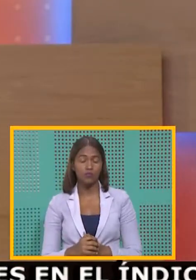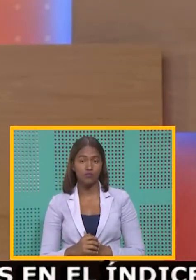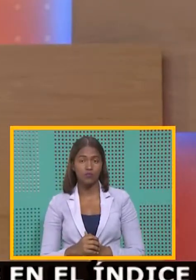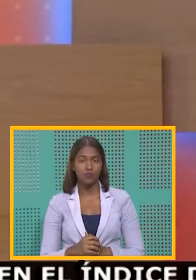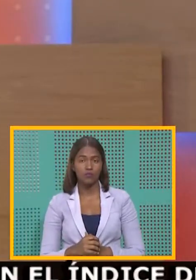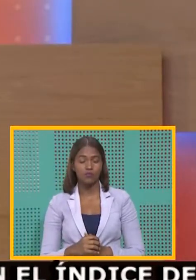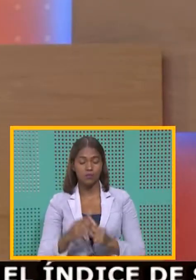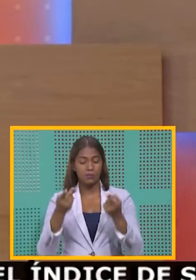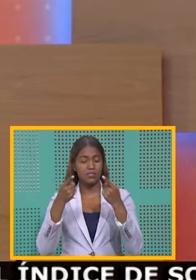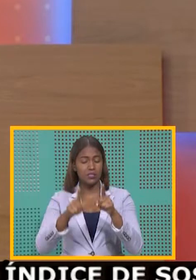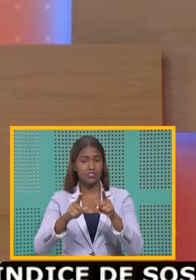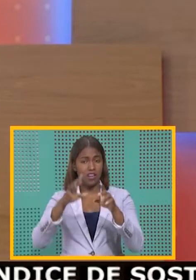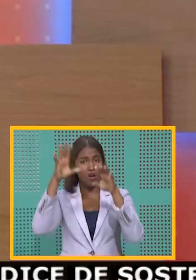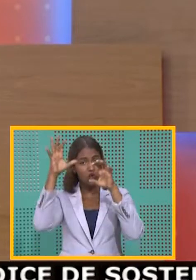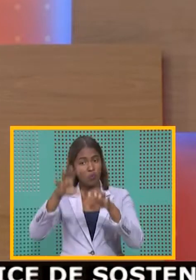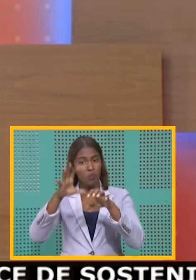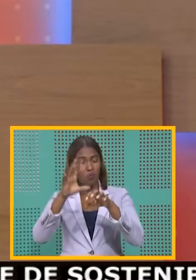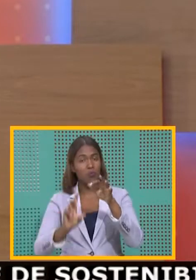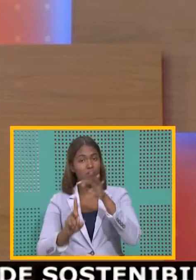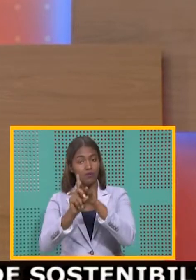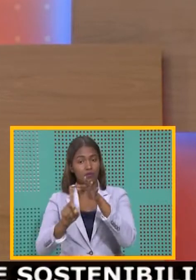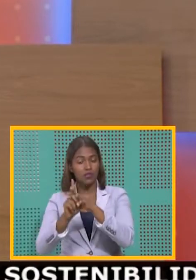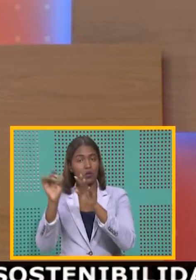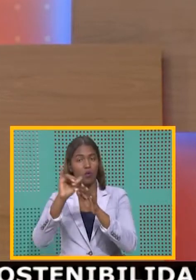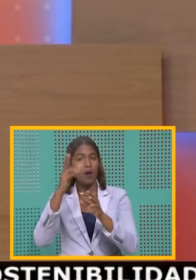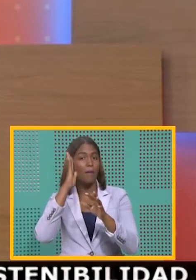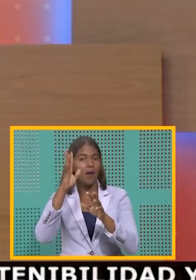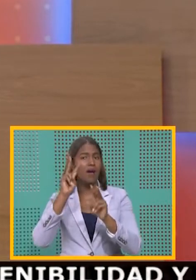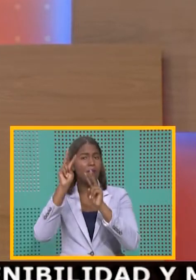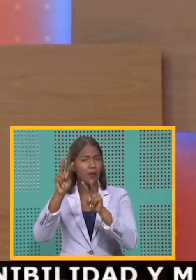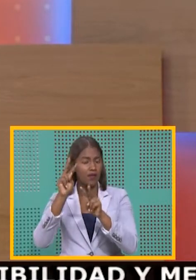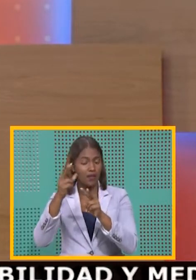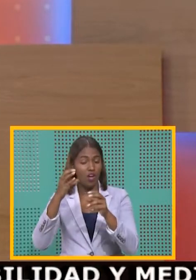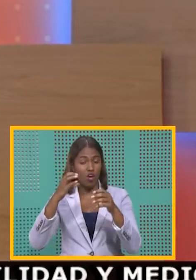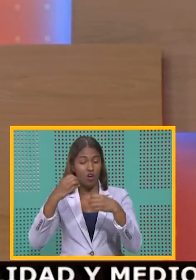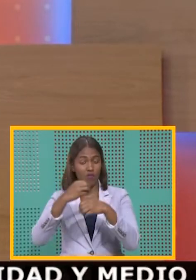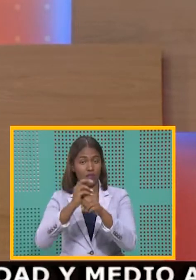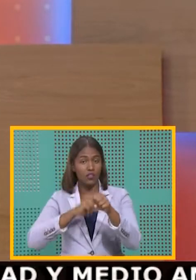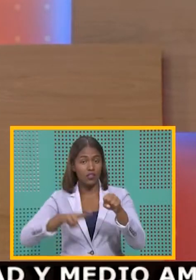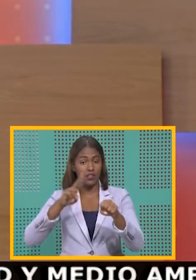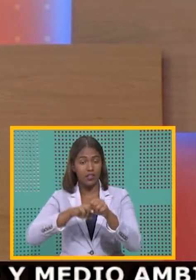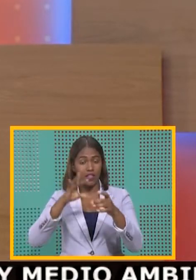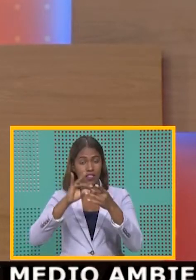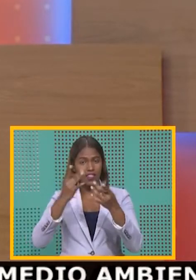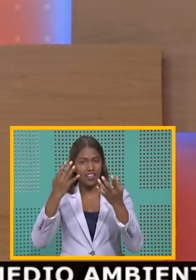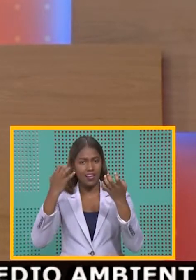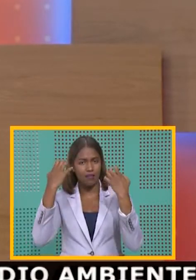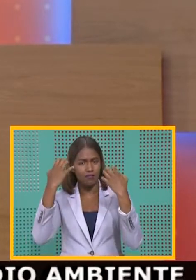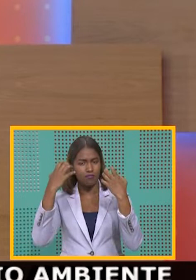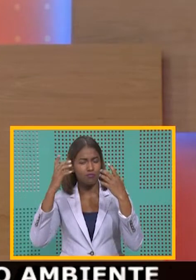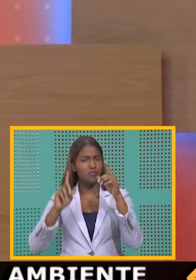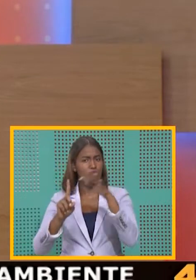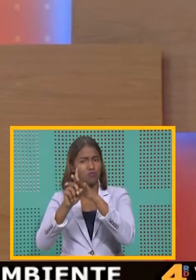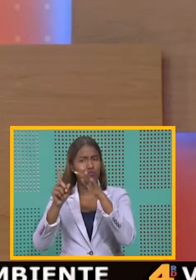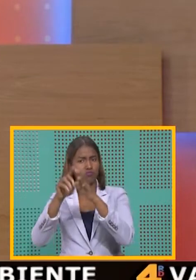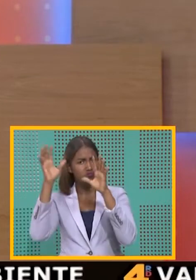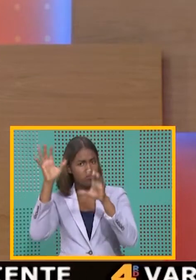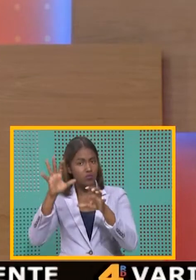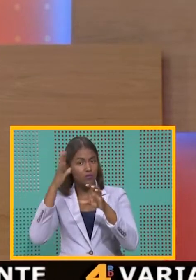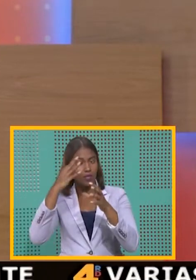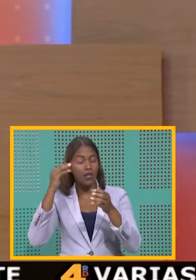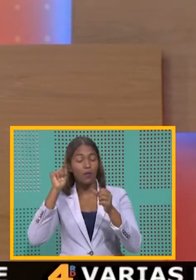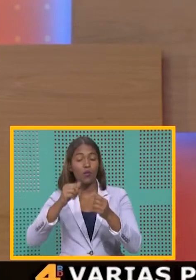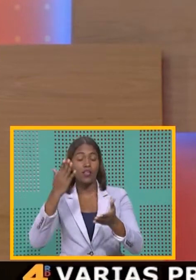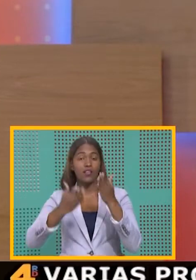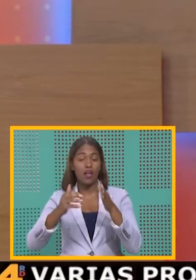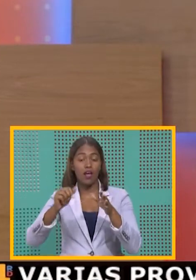Amigos, debido a las lluvias ocurridas y las que se esperan, la Oficina Nacional de Meteorología mantiene alerta por posibles inundaciones urbanas,